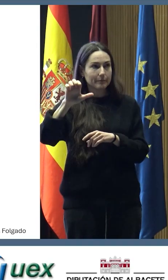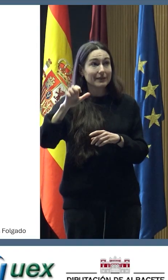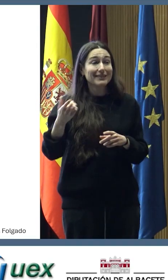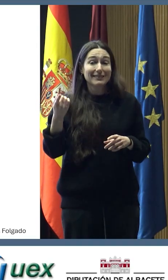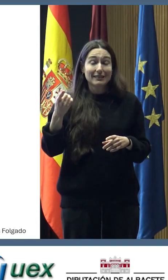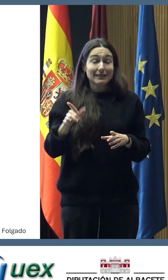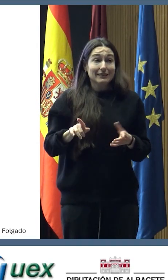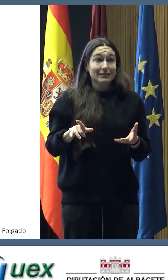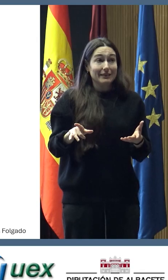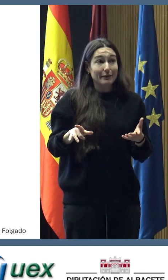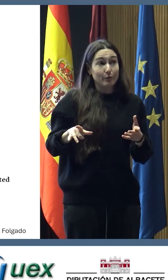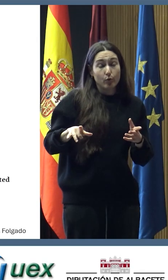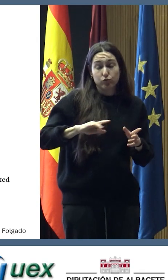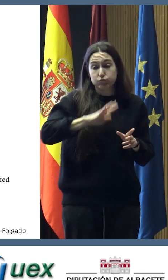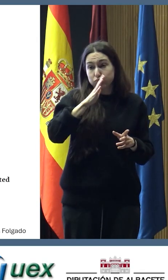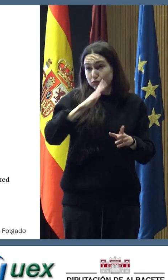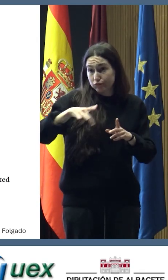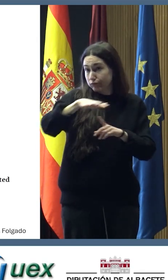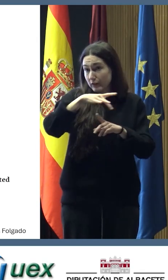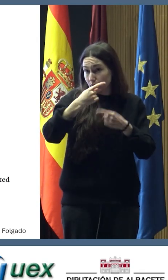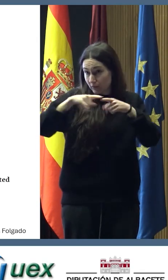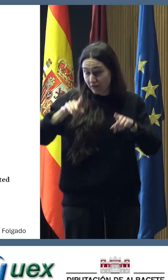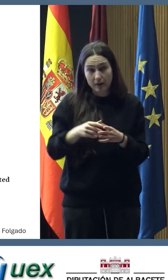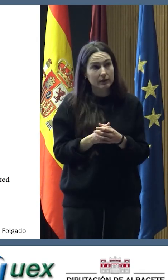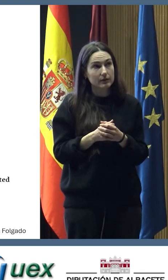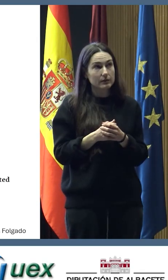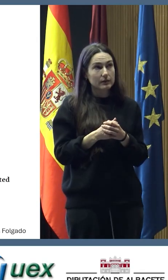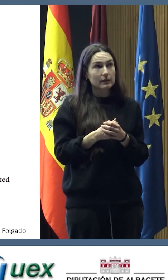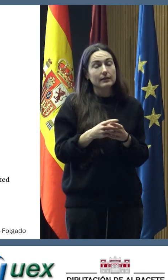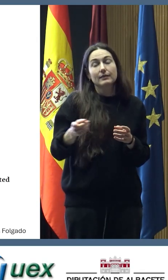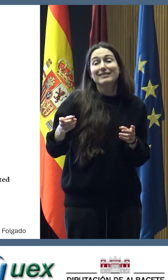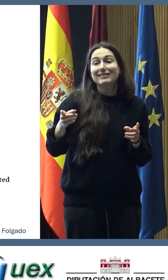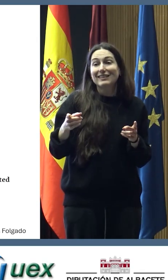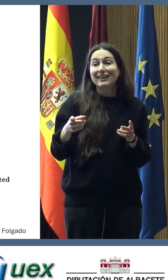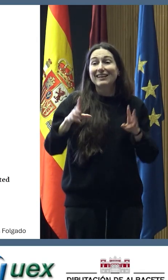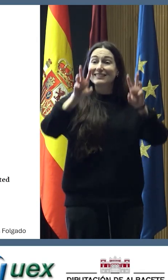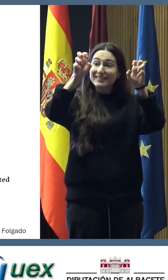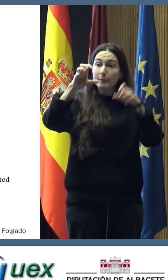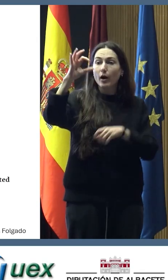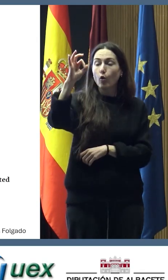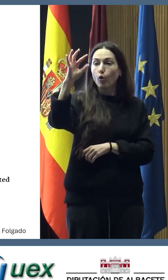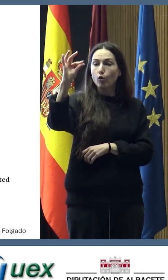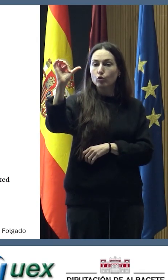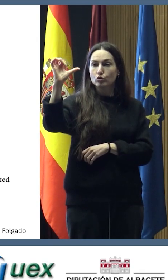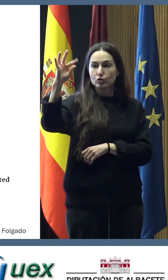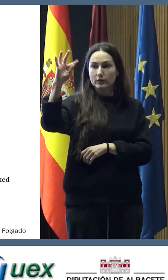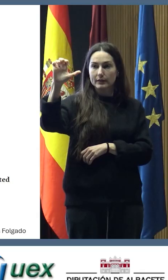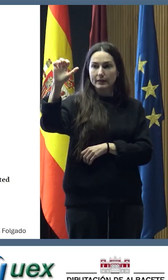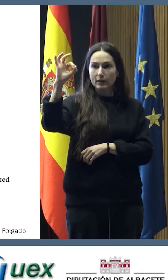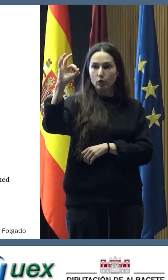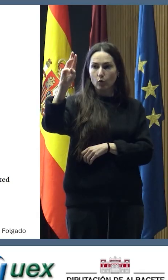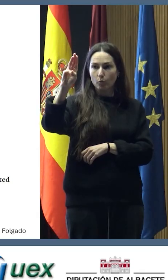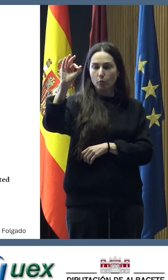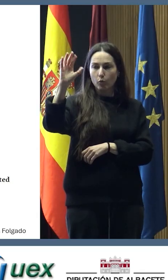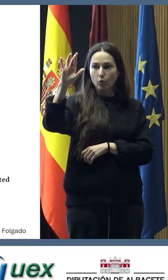están implicados. En relación a la osteoporosis, porque claro, estamos diciendo todo el rato, esto